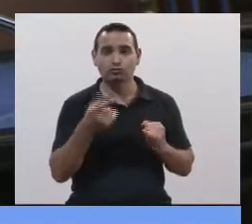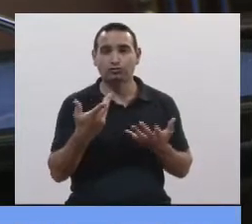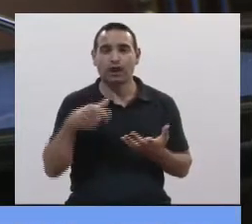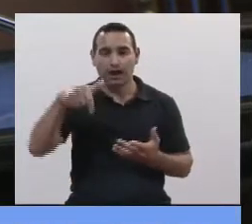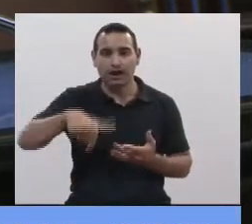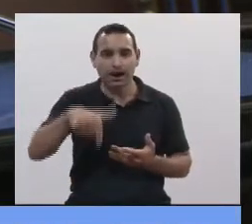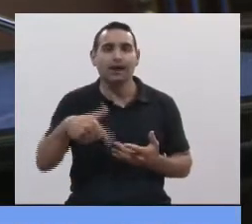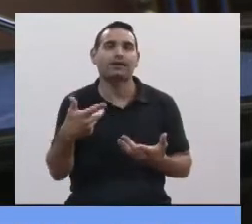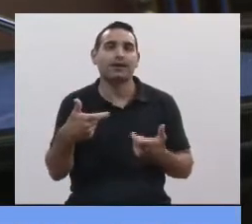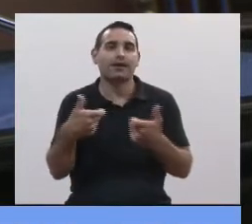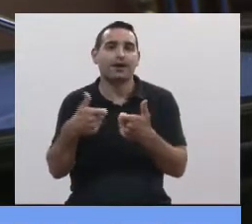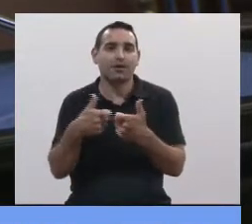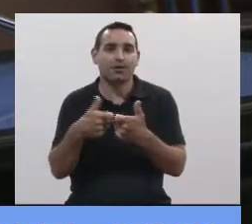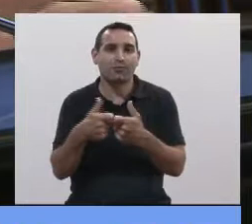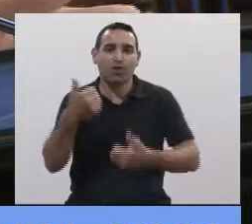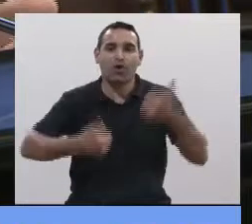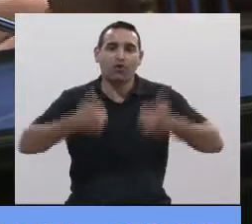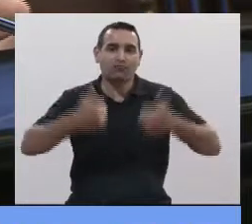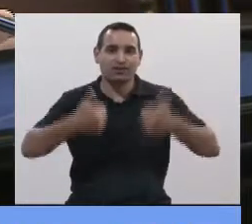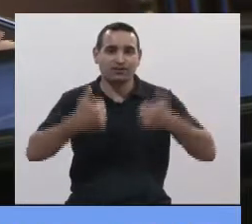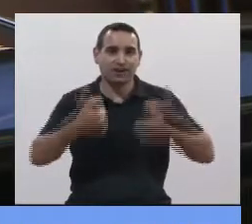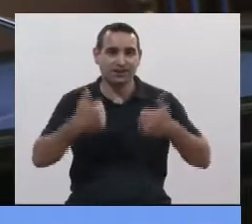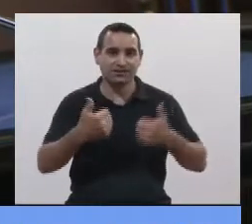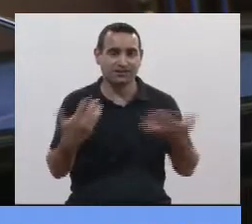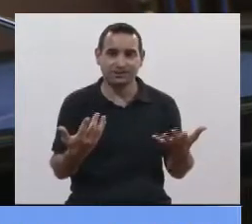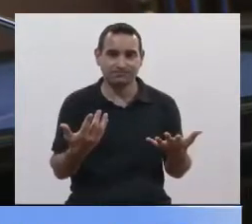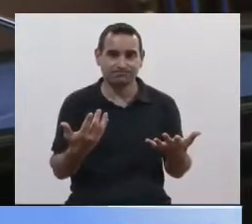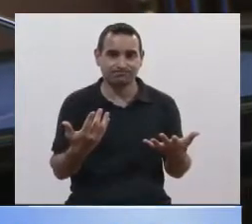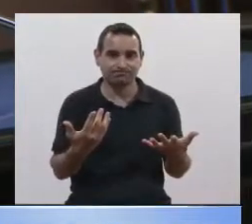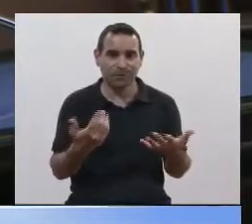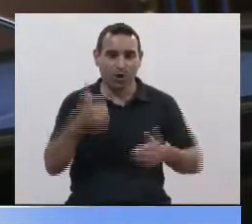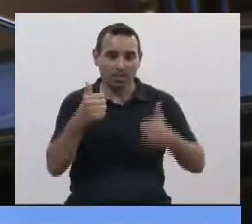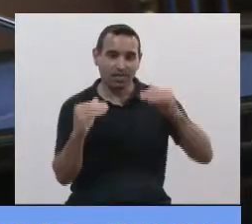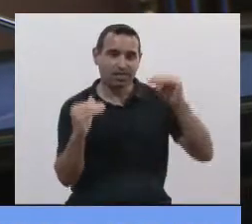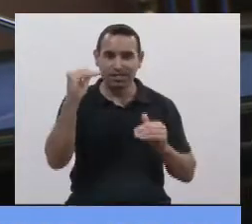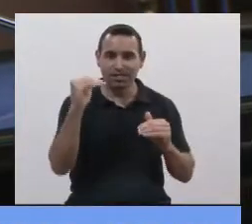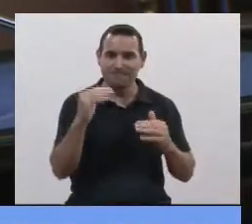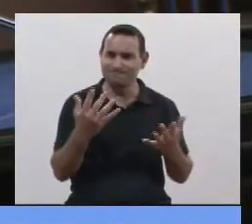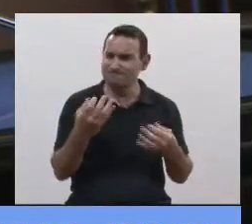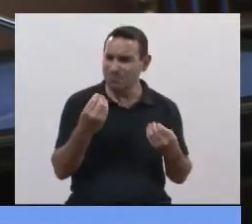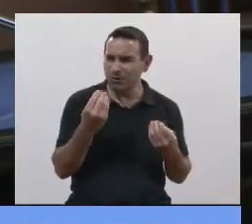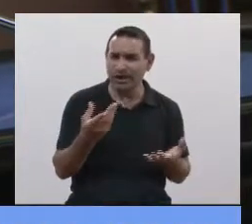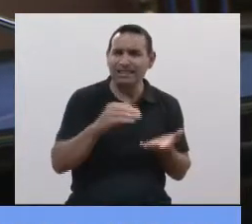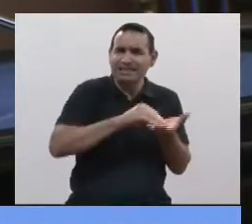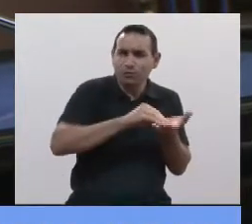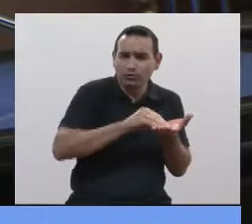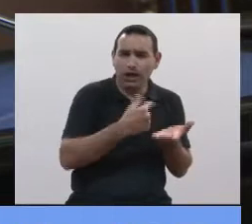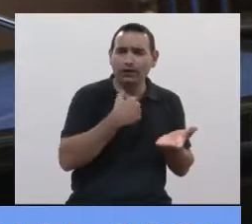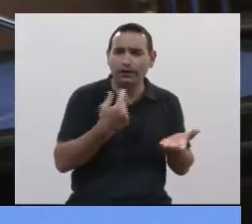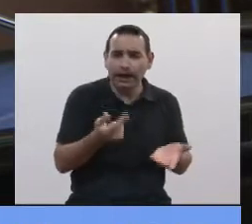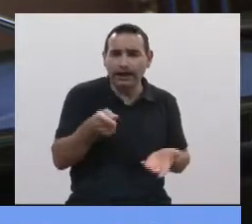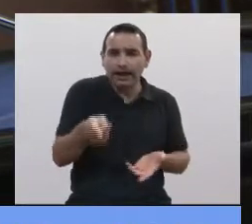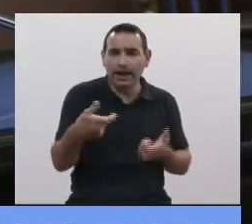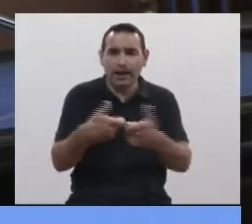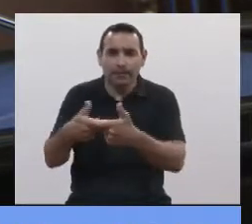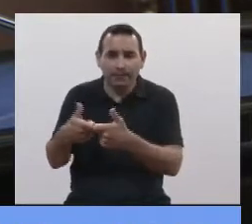jugadores de acá no van a poder competir, tienen otro zoológico para cazar. ¿Pero qué están tratando los diputados de financiar?